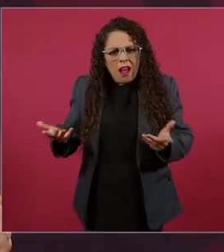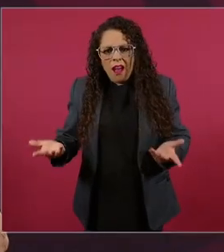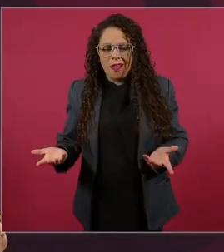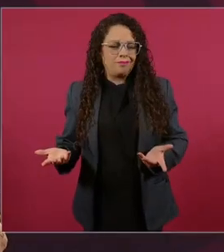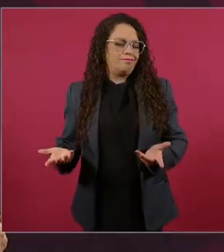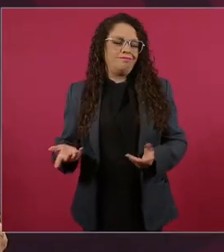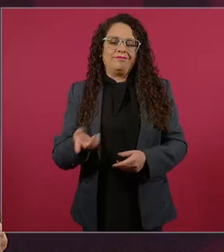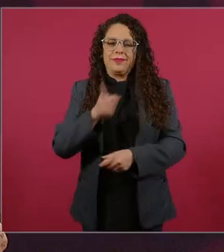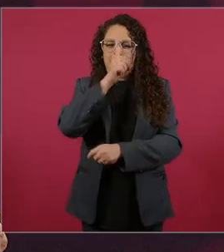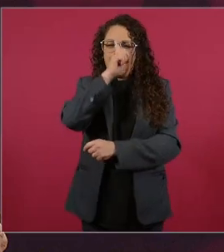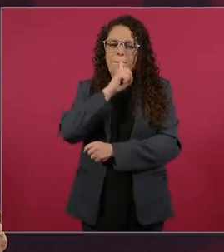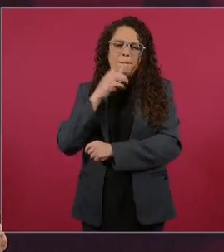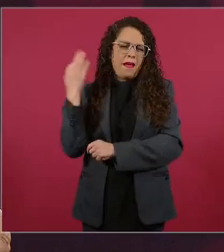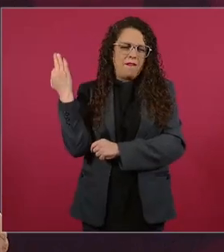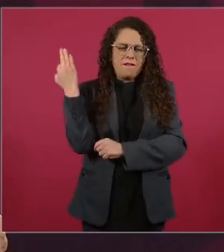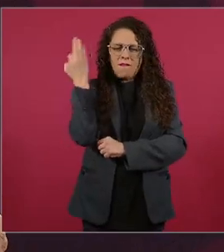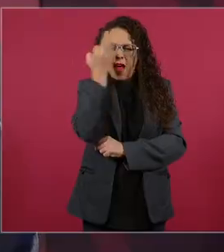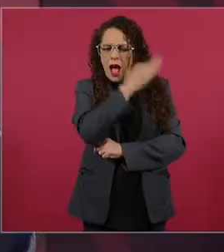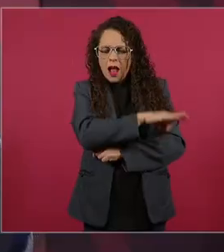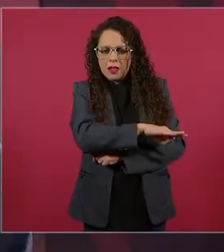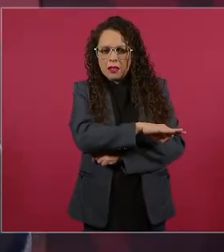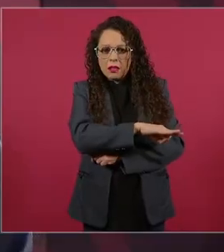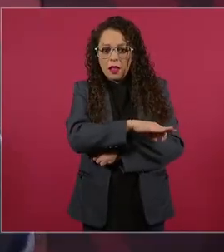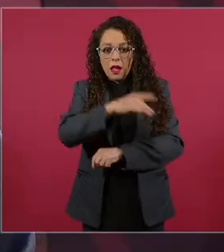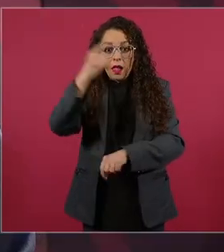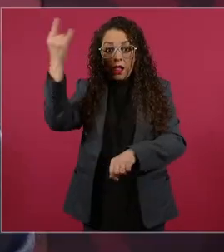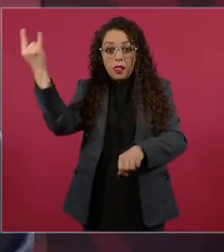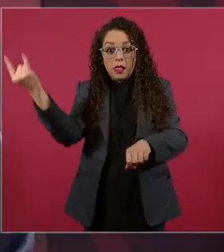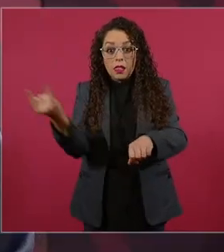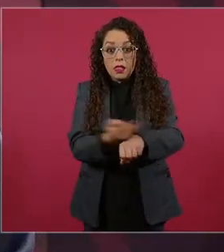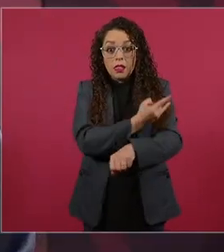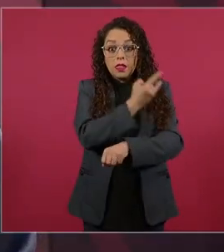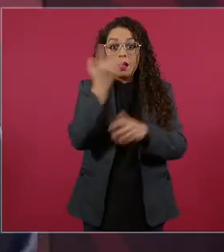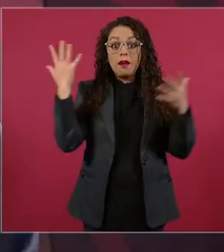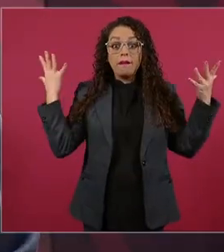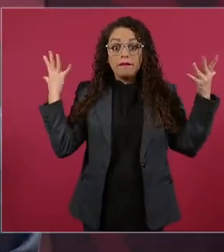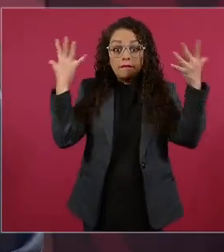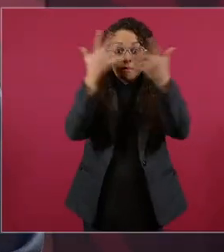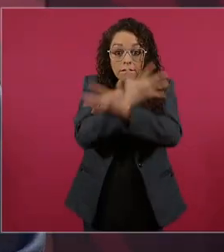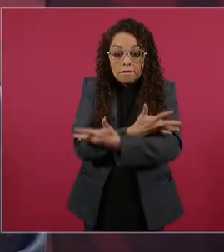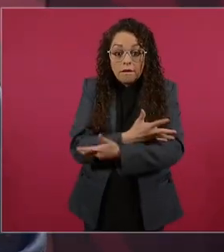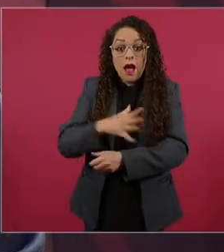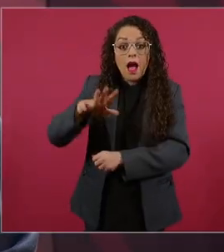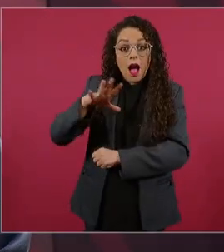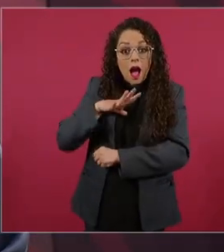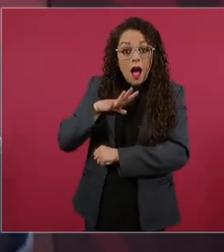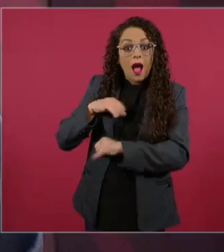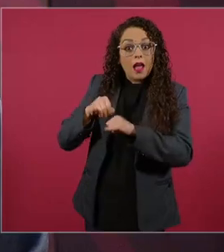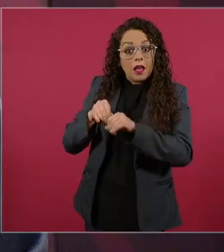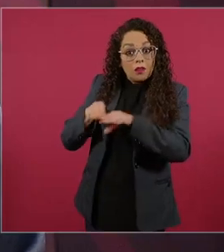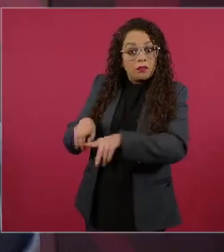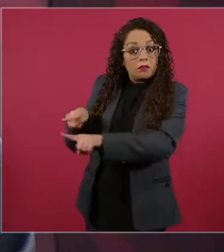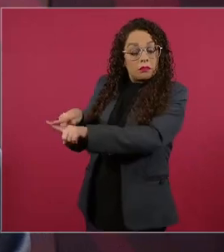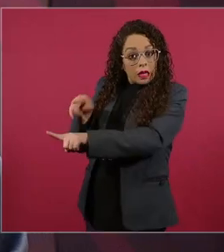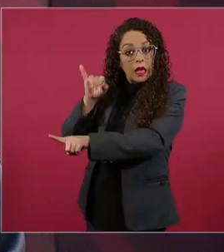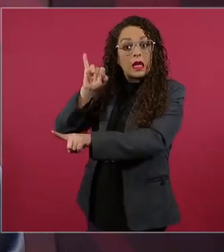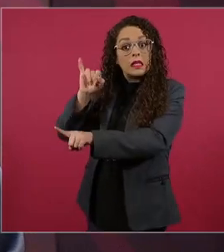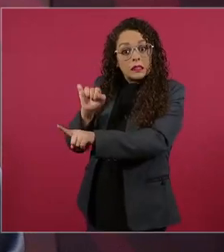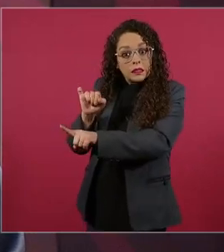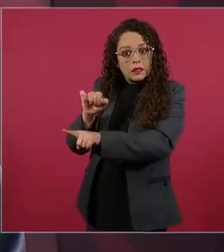Pues resulta que sí tenía información. El que no estaba informado era yo.